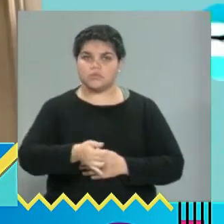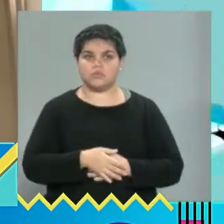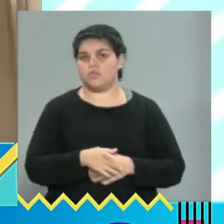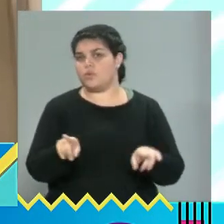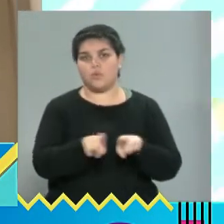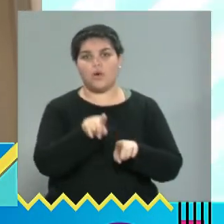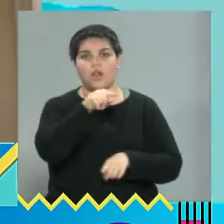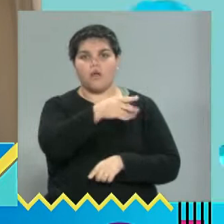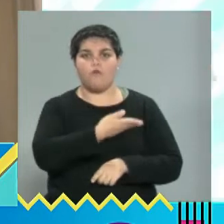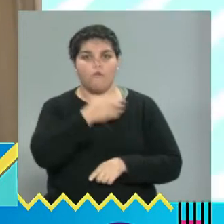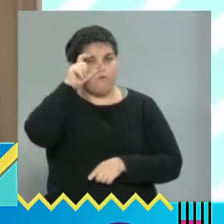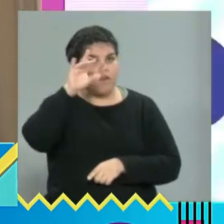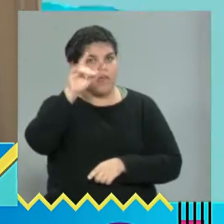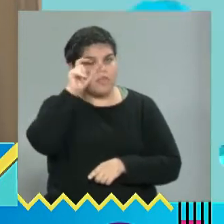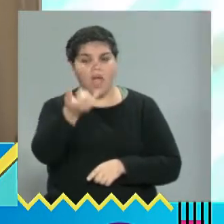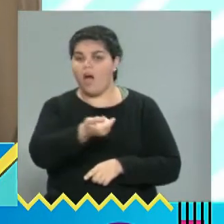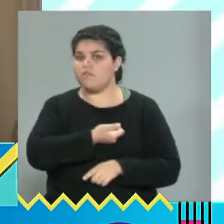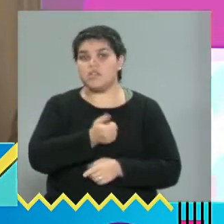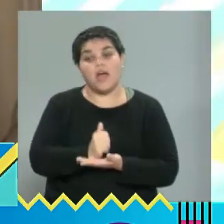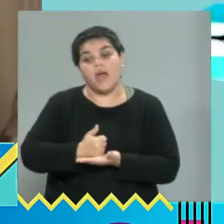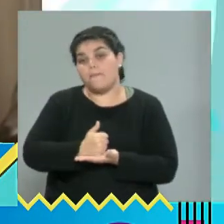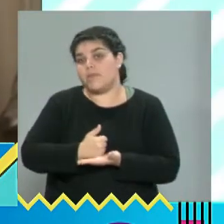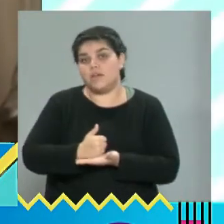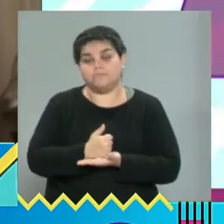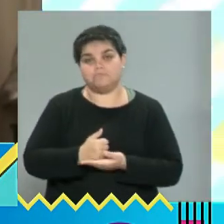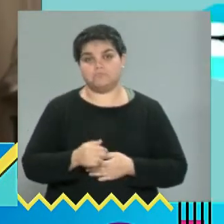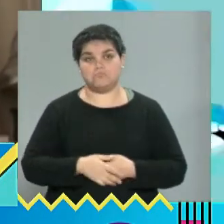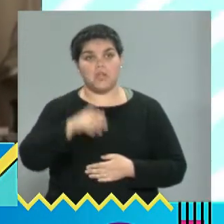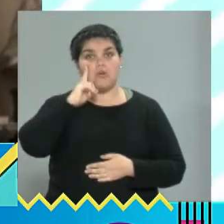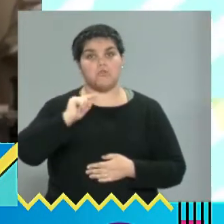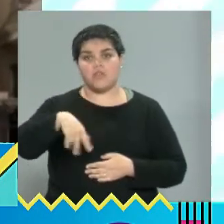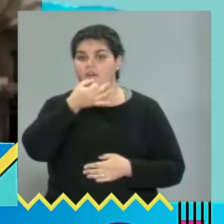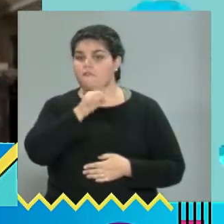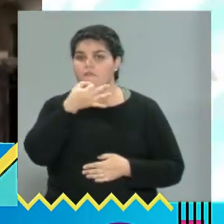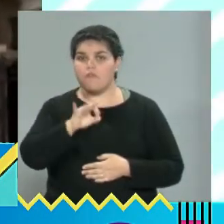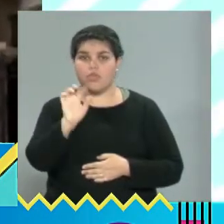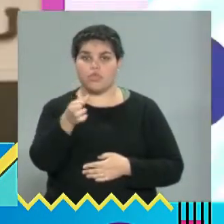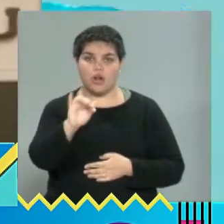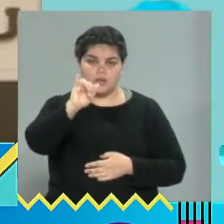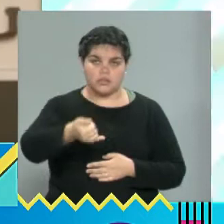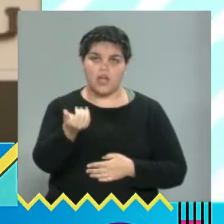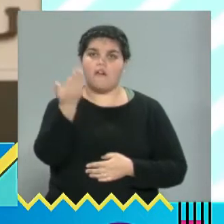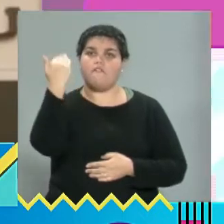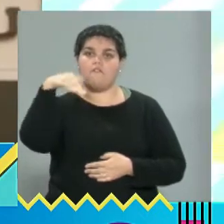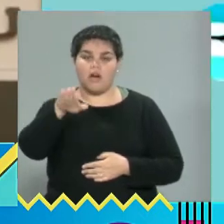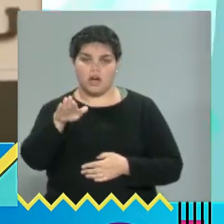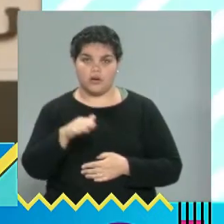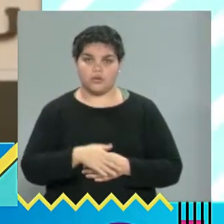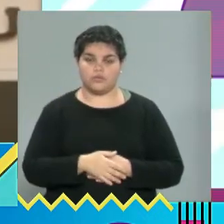hay que esperar. Hoy ha habido una gran venta de dólares por parte de los bancos estatales